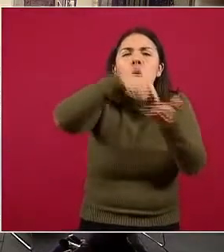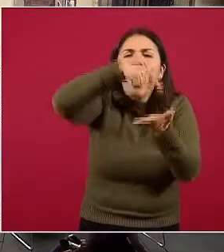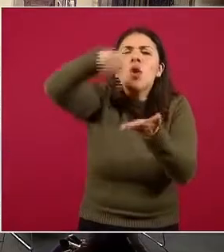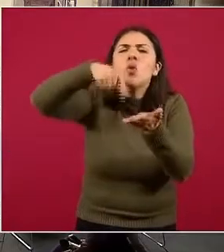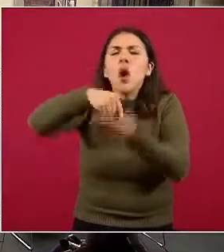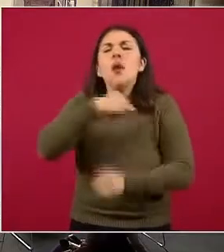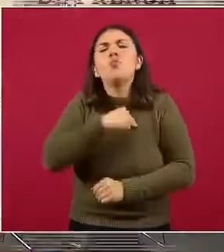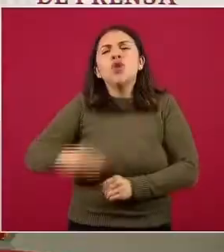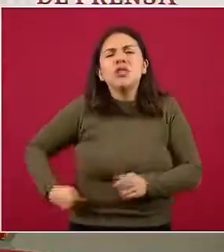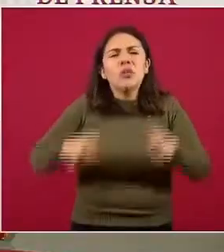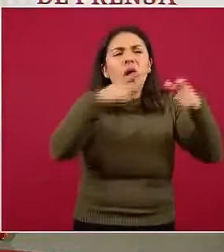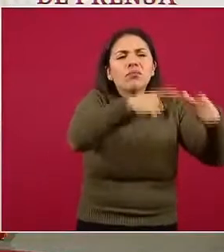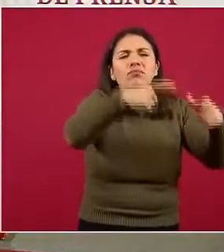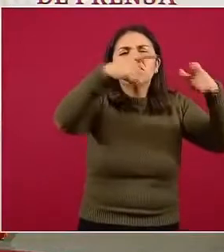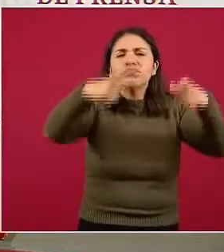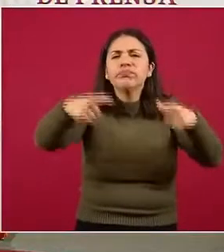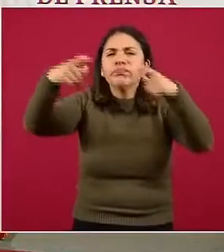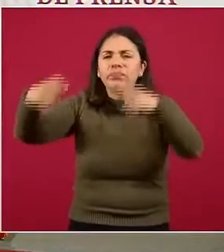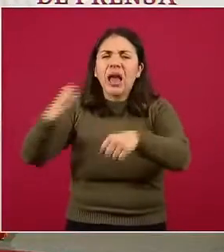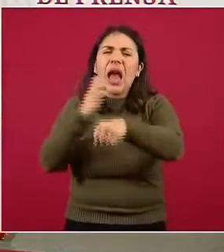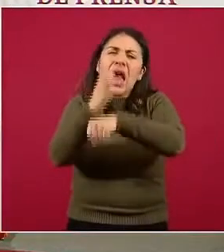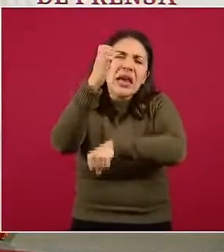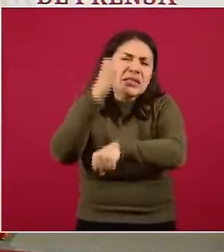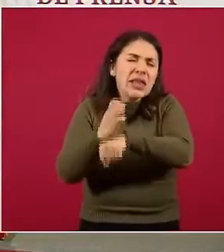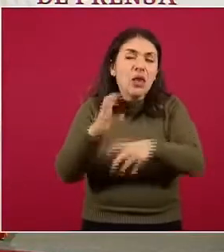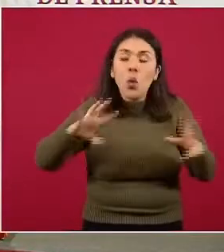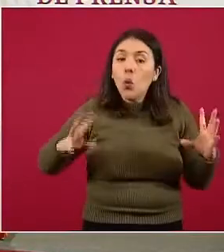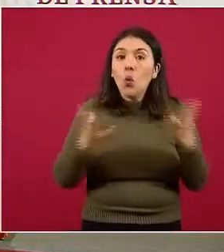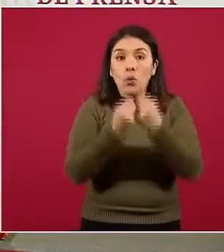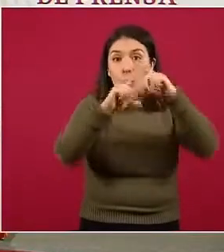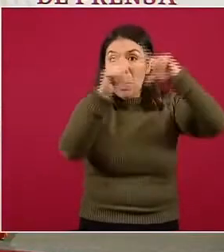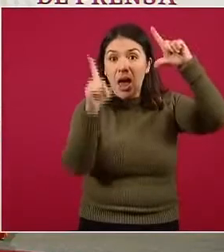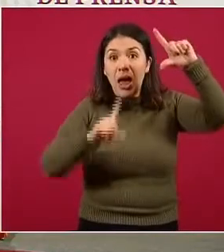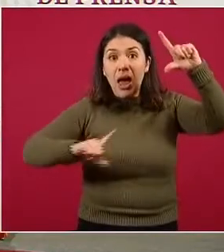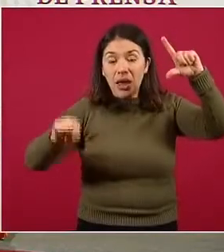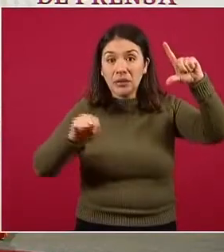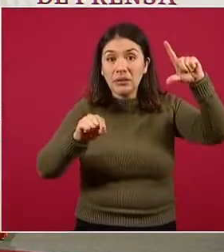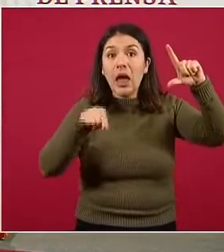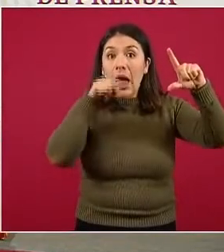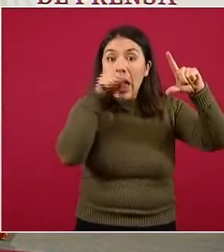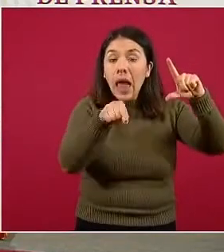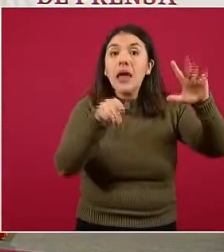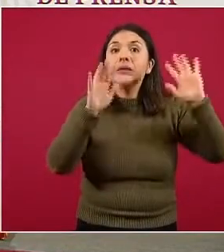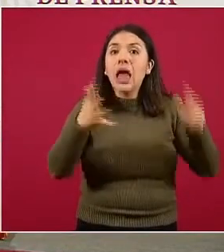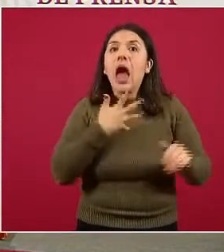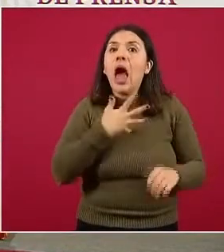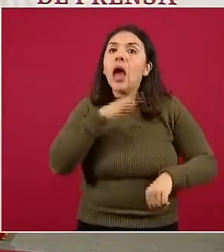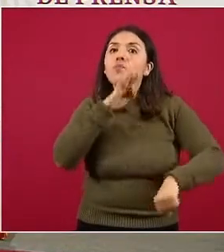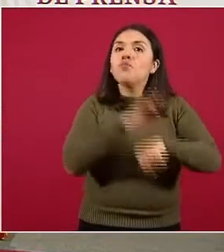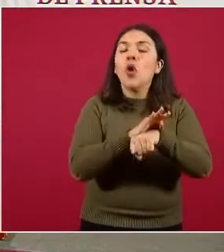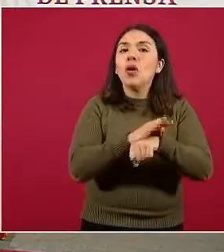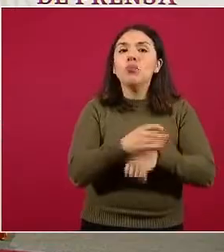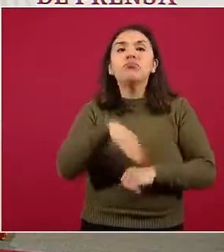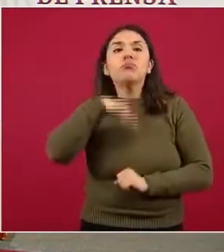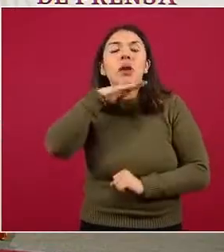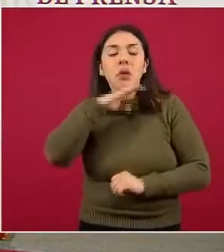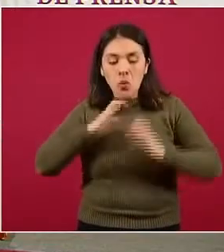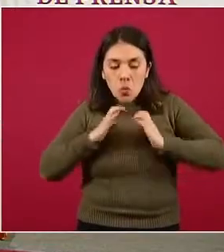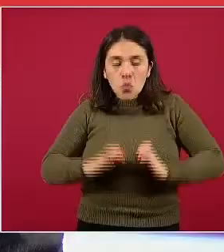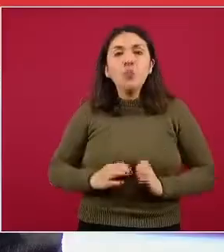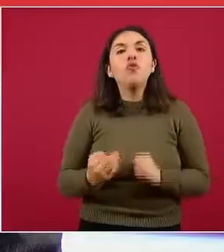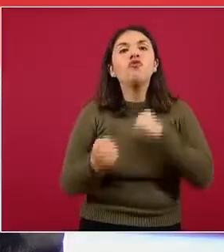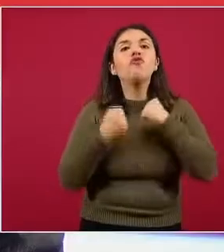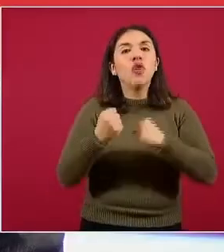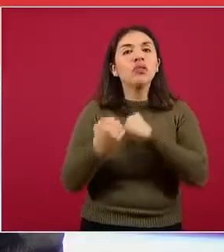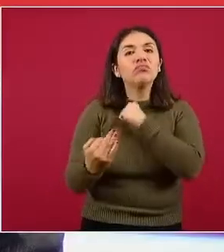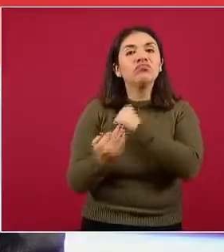cada uno de los municipios, cada uno de los estados y finalmente el conjunto del país sean inmunes, y no es